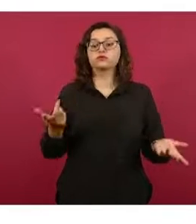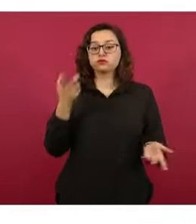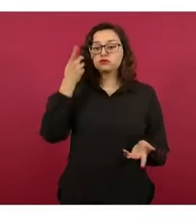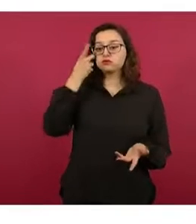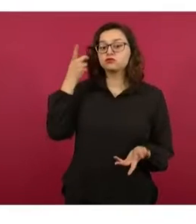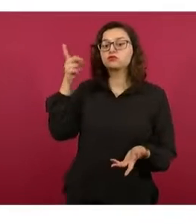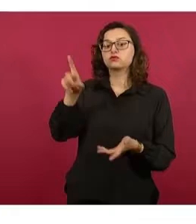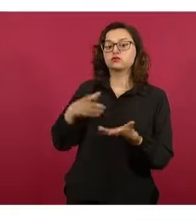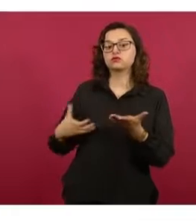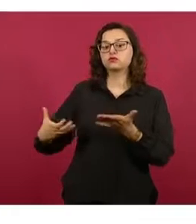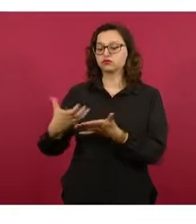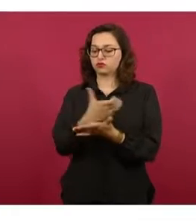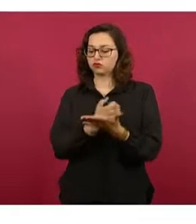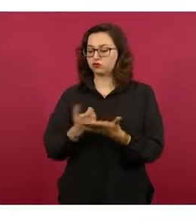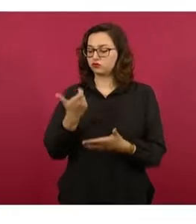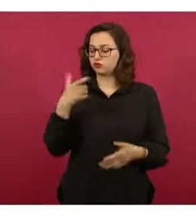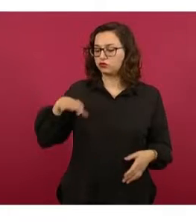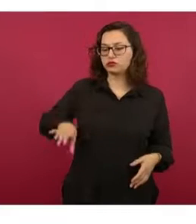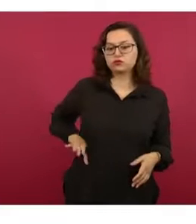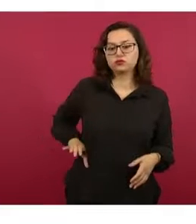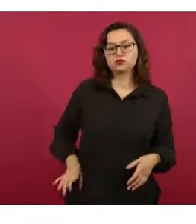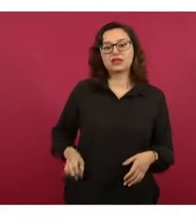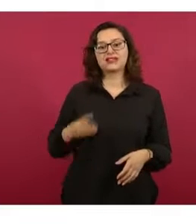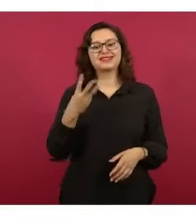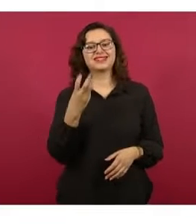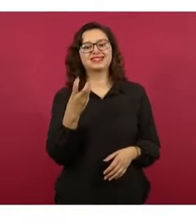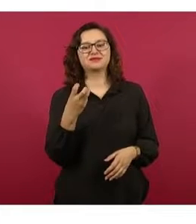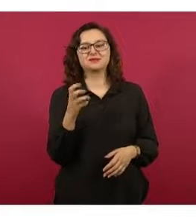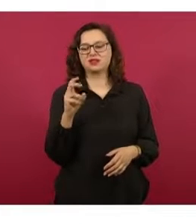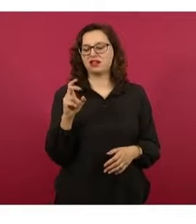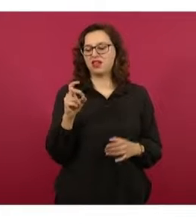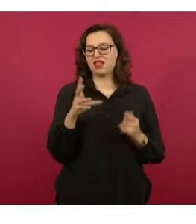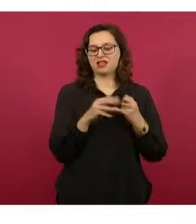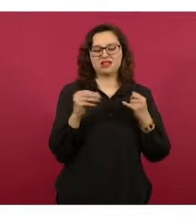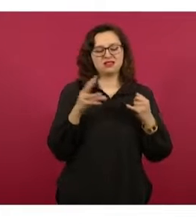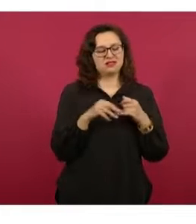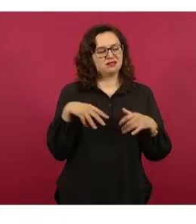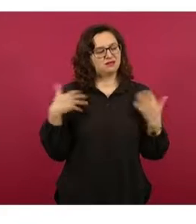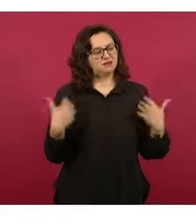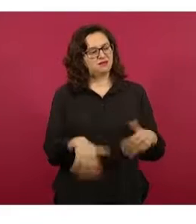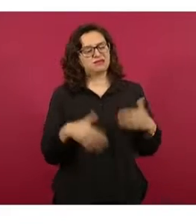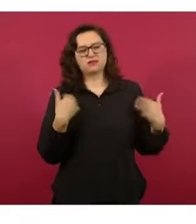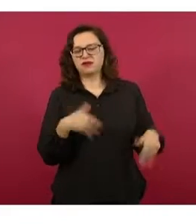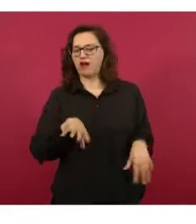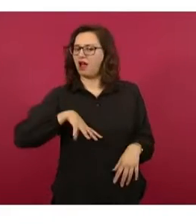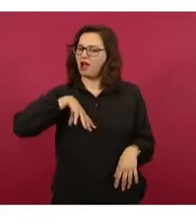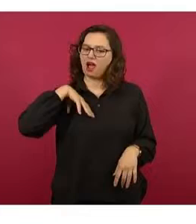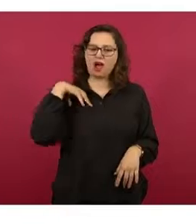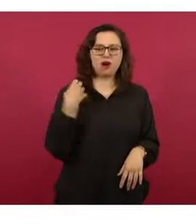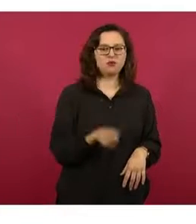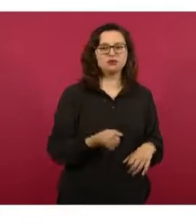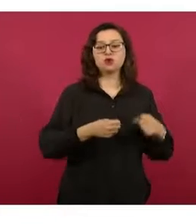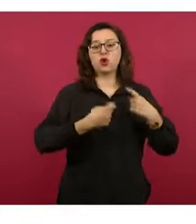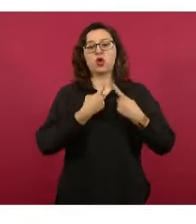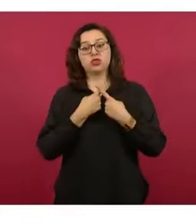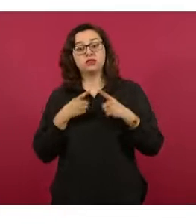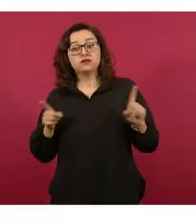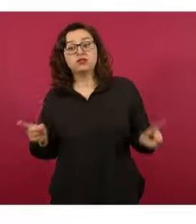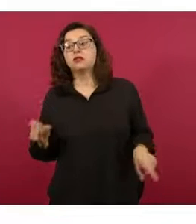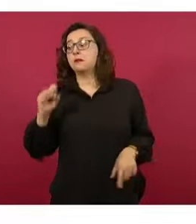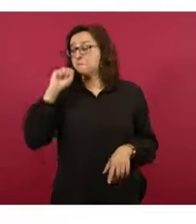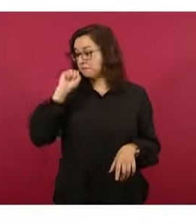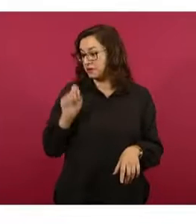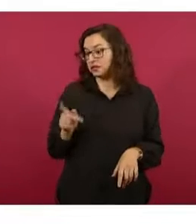de 3 pesos 30 centavos estos angelitos, comparado con el margen de 15 centavos de la misma franquicia